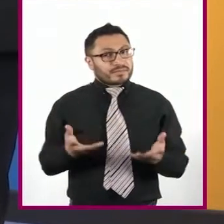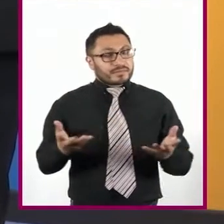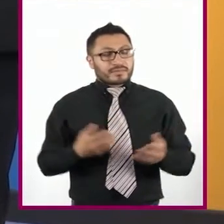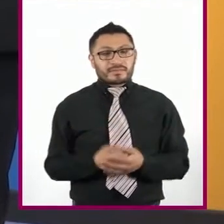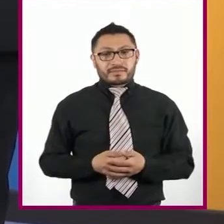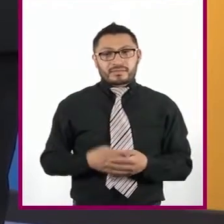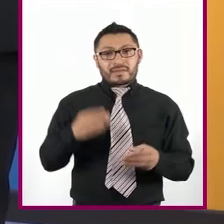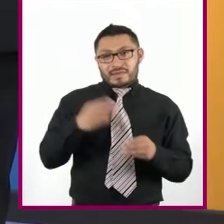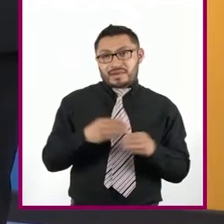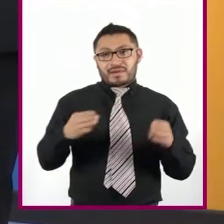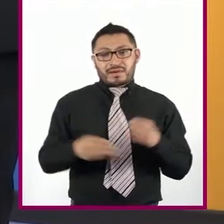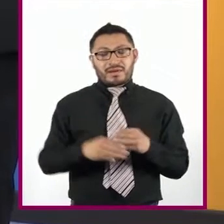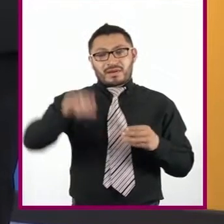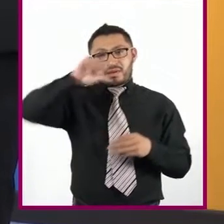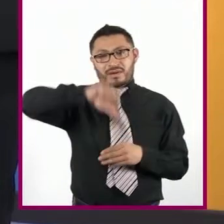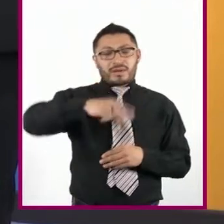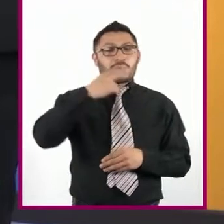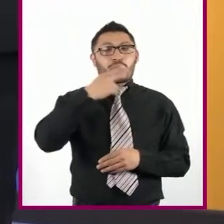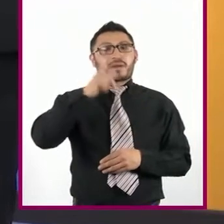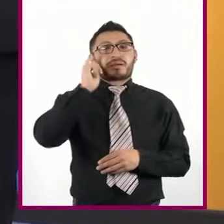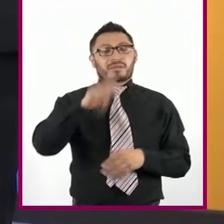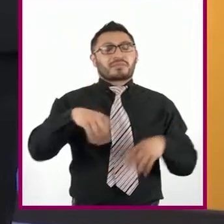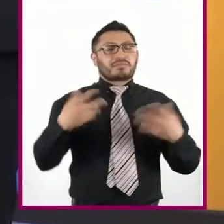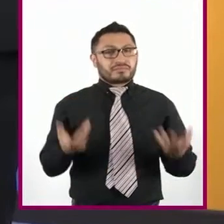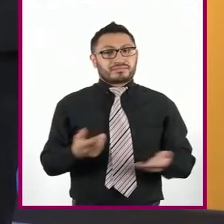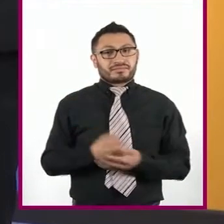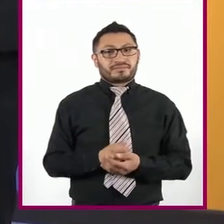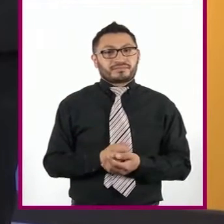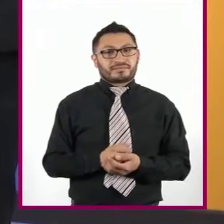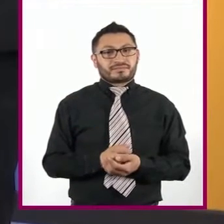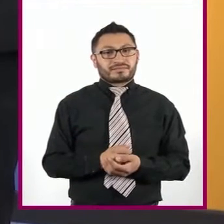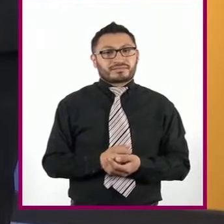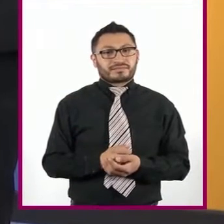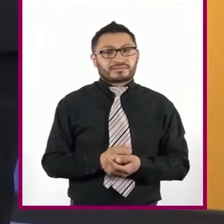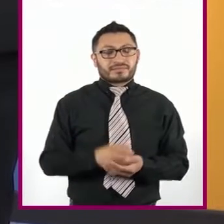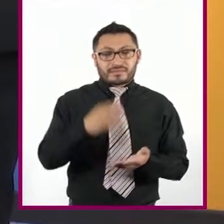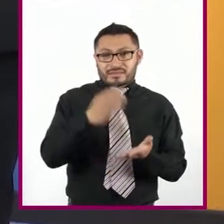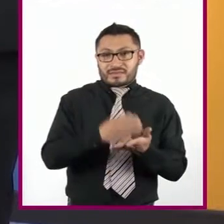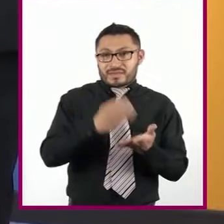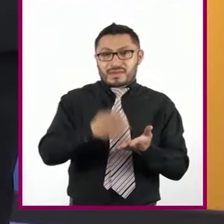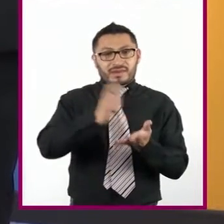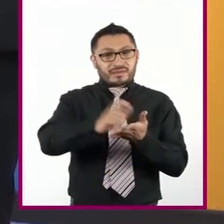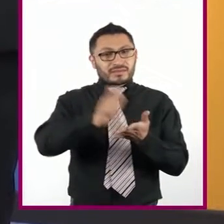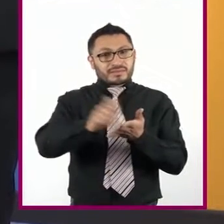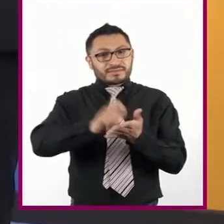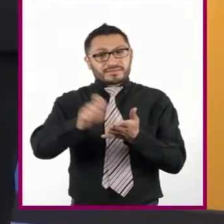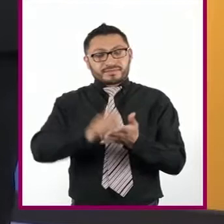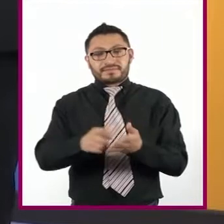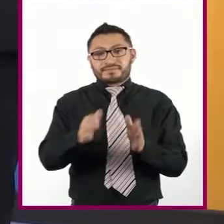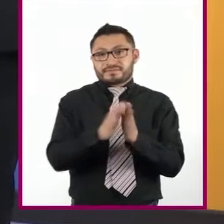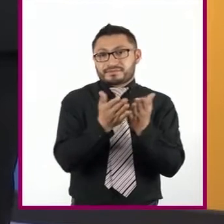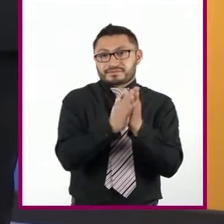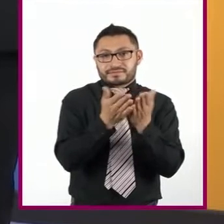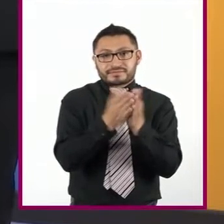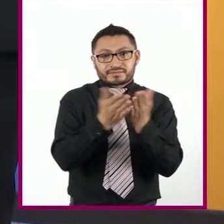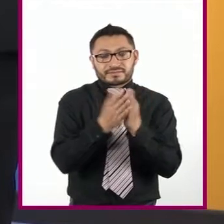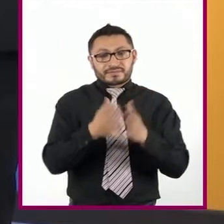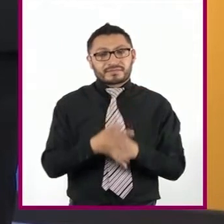Los materiales que vamos a utilizar en esta sesión serán cuadernos de apuntes, libro de